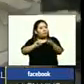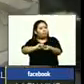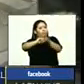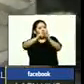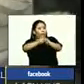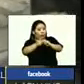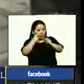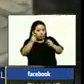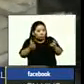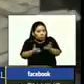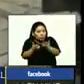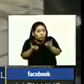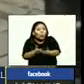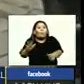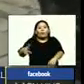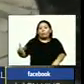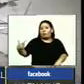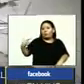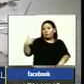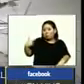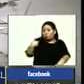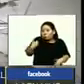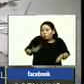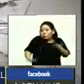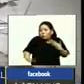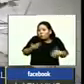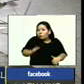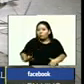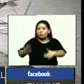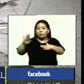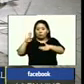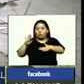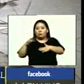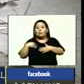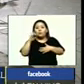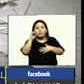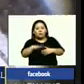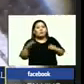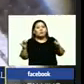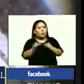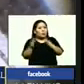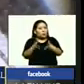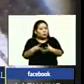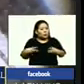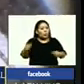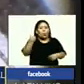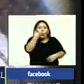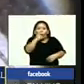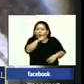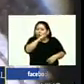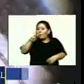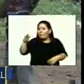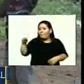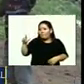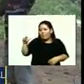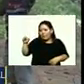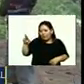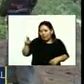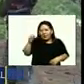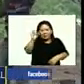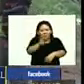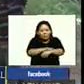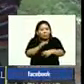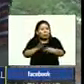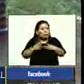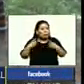la investigación sobre una vacuna es prometedora. Incluso se habla ahora de acabar con la malaria, que mata a medio millón de personas cada